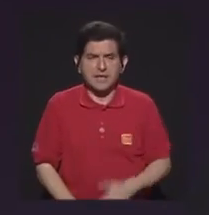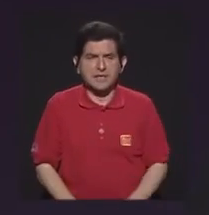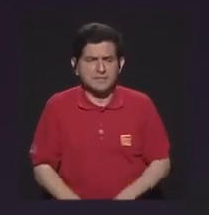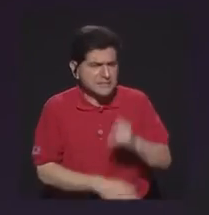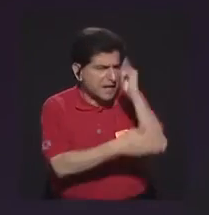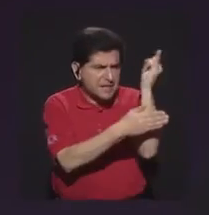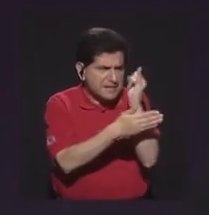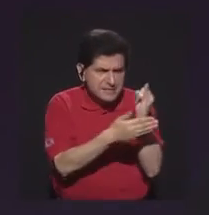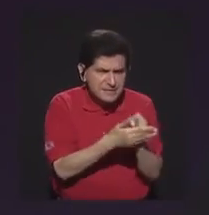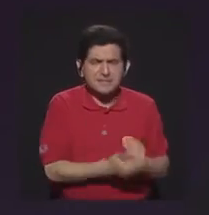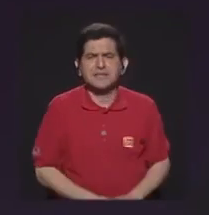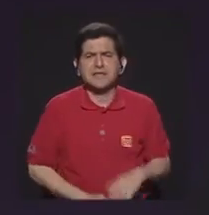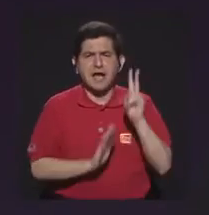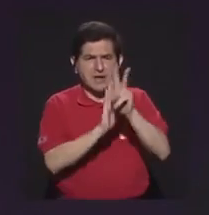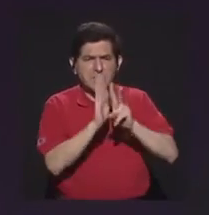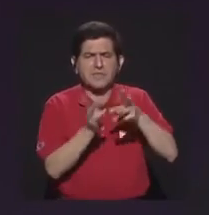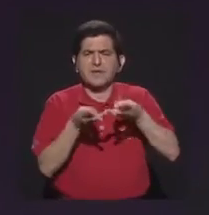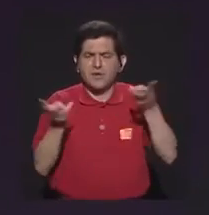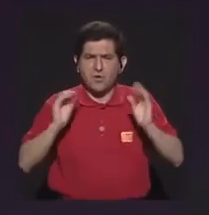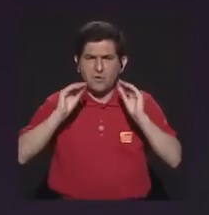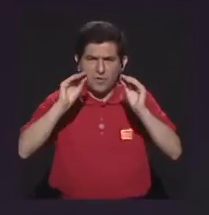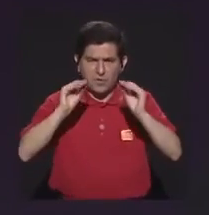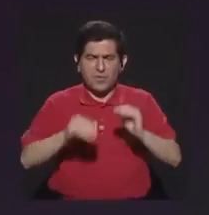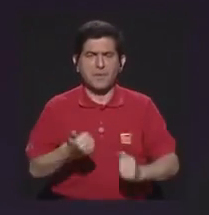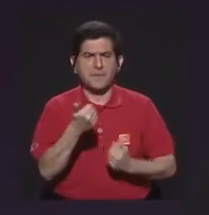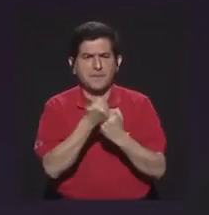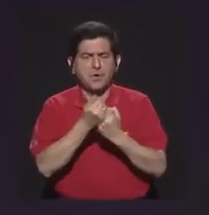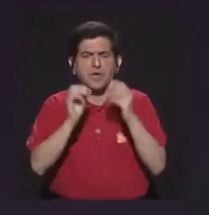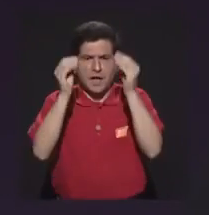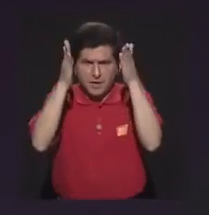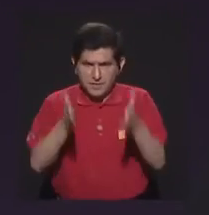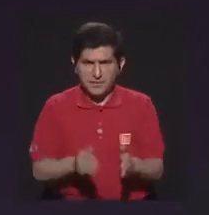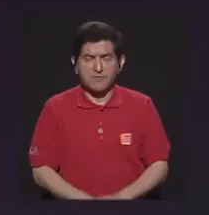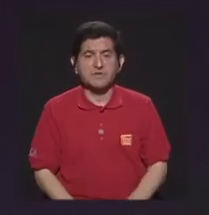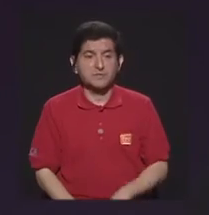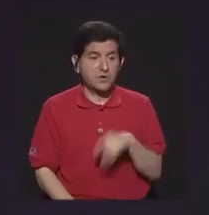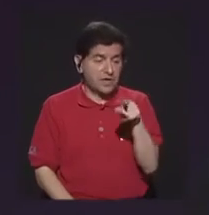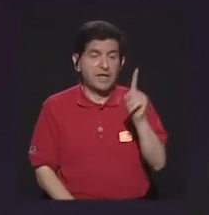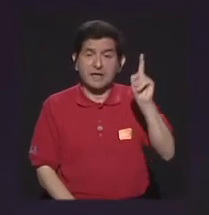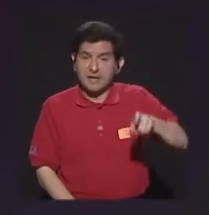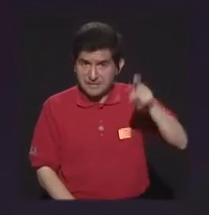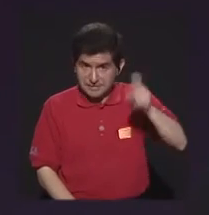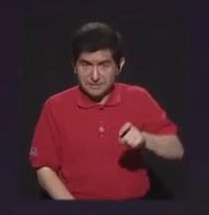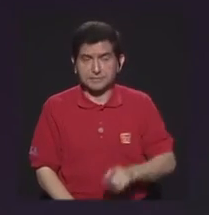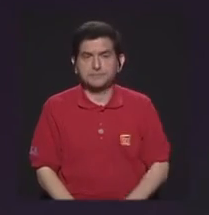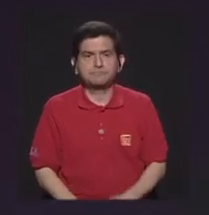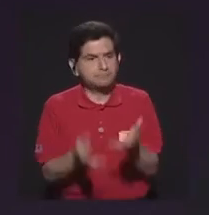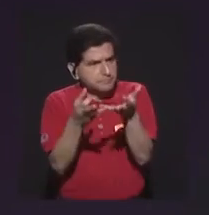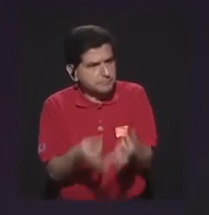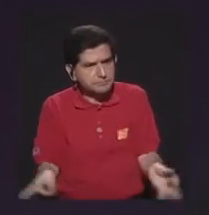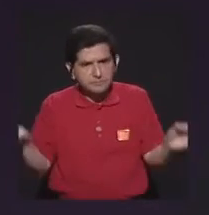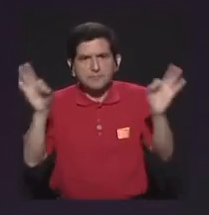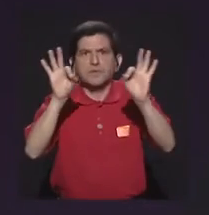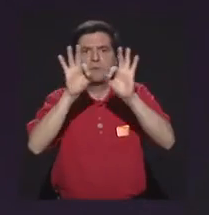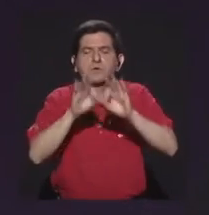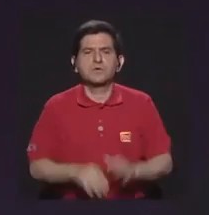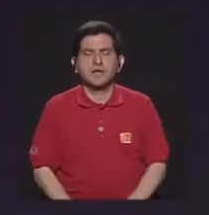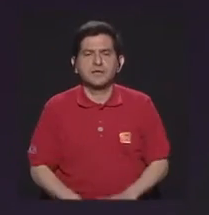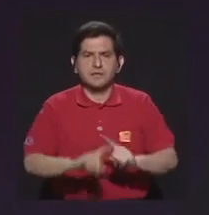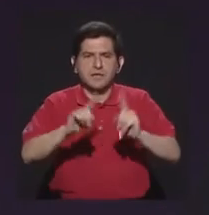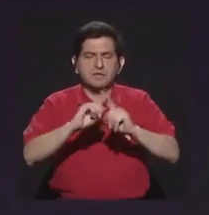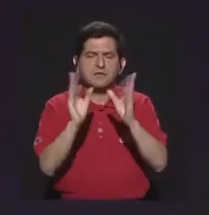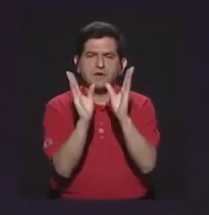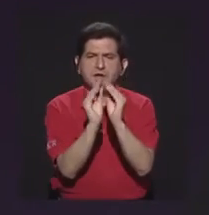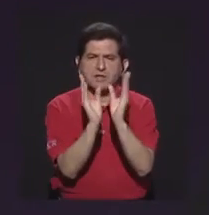videos, materiales didácticos para apoyar al docente, ¿verdad?, y darle un aporte en una necesidad que es vital. En los foros que